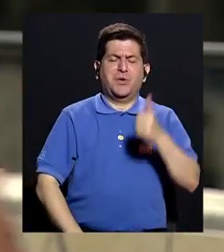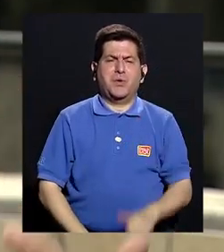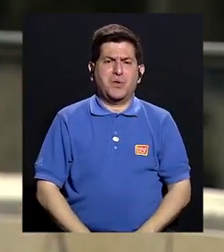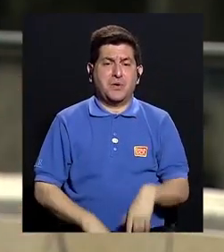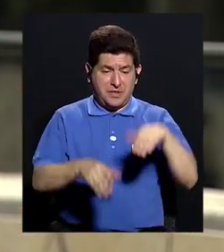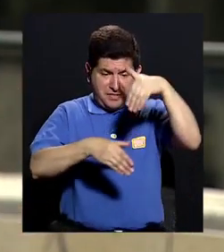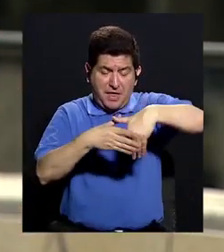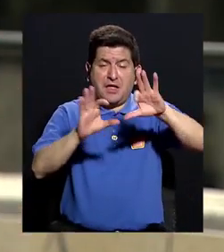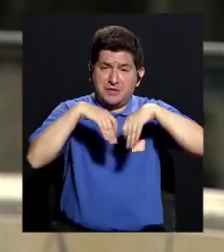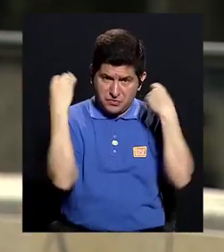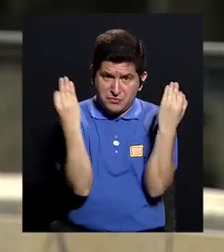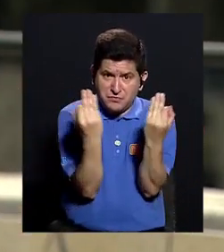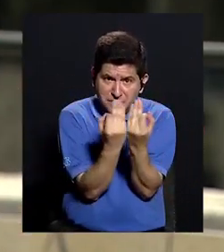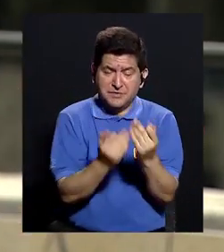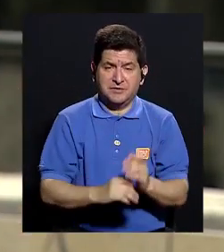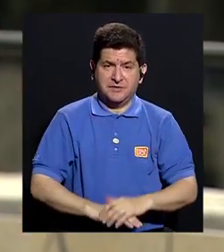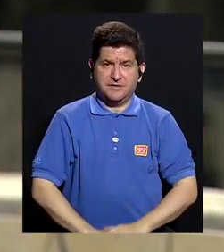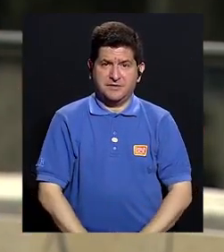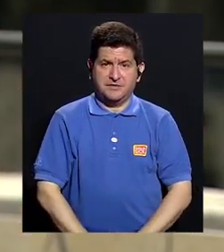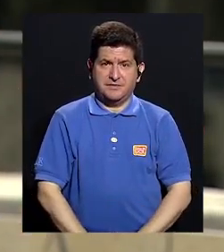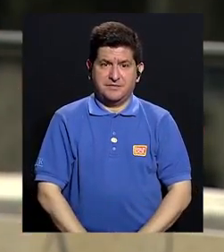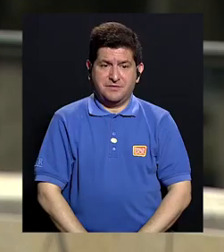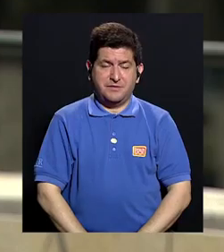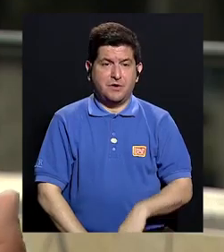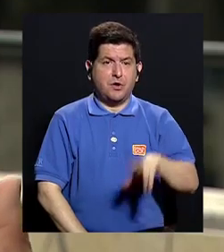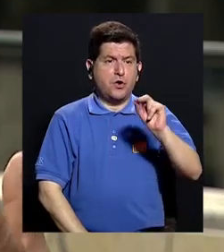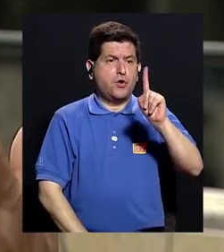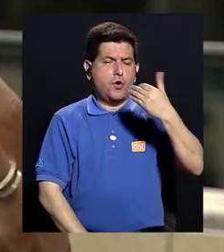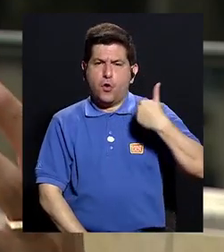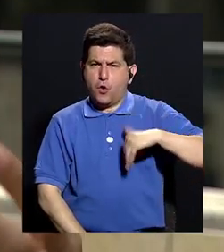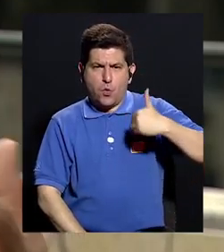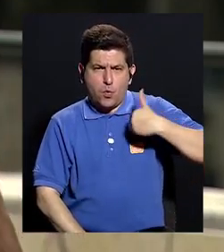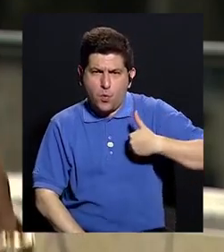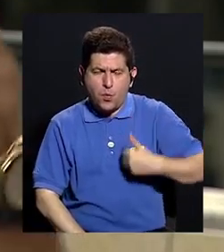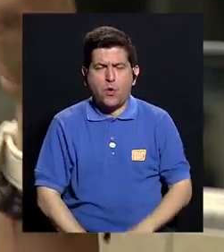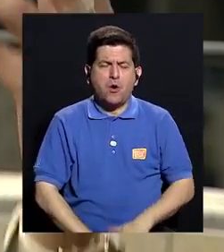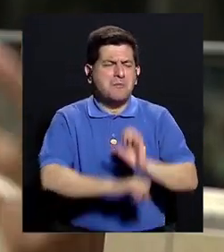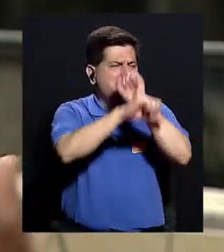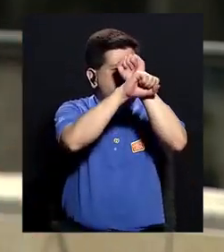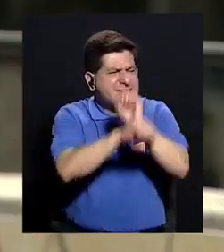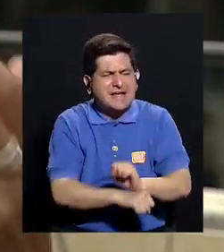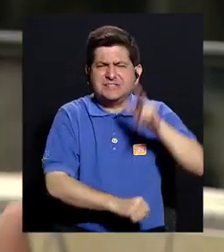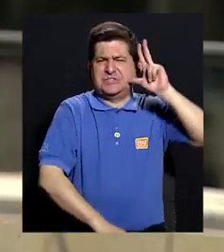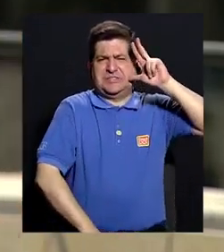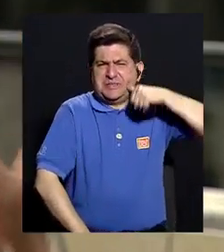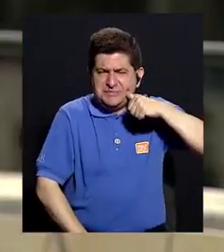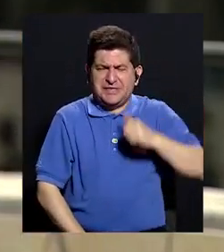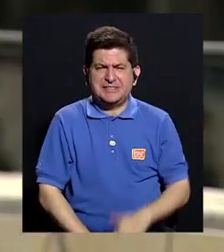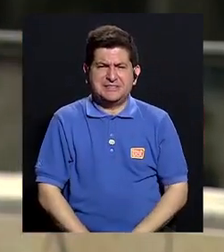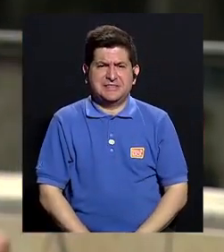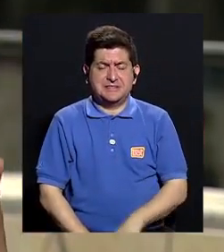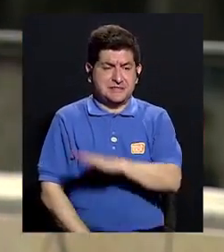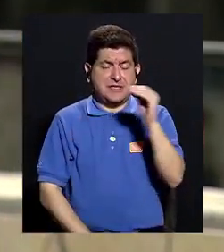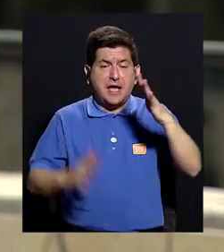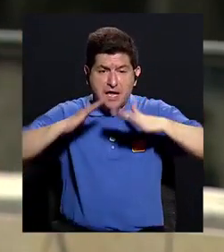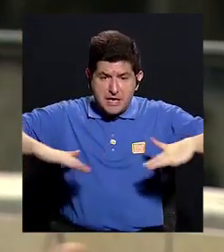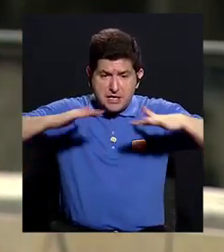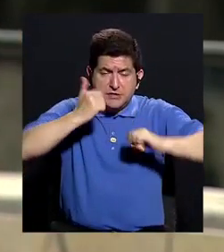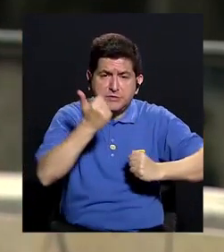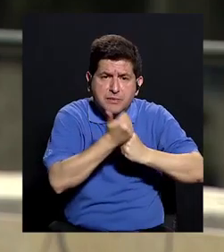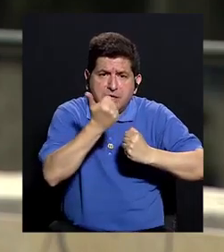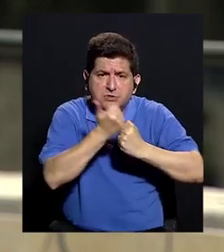mejor entre las familias, cómo no ser un hombre desde la forma tradicional machista, y